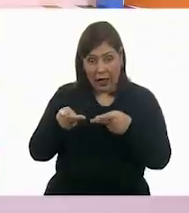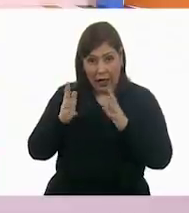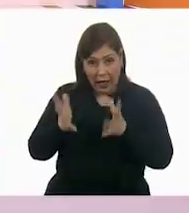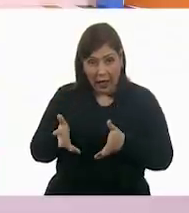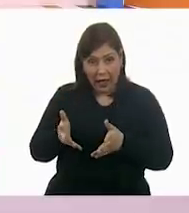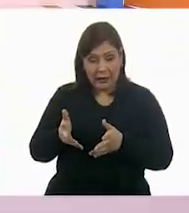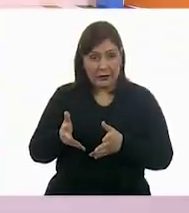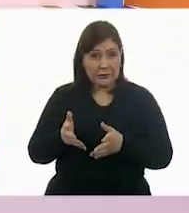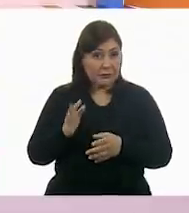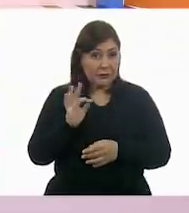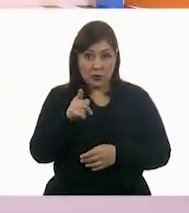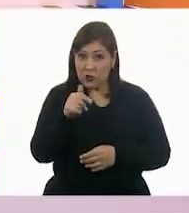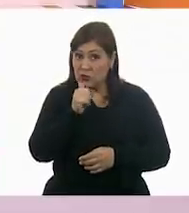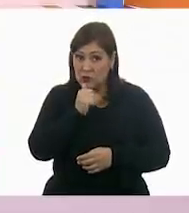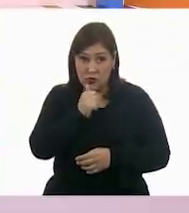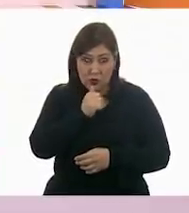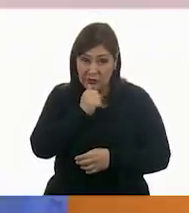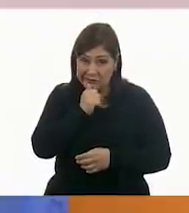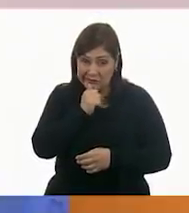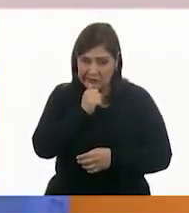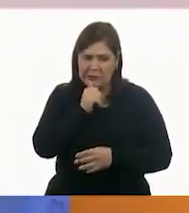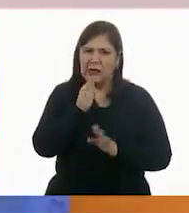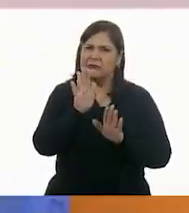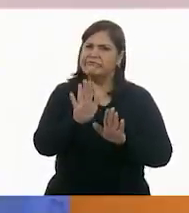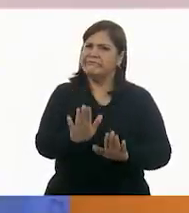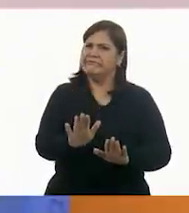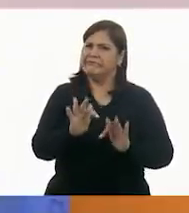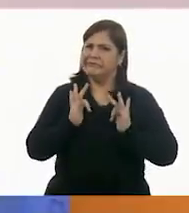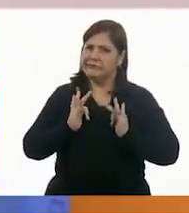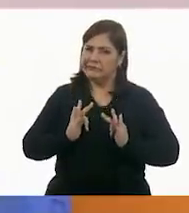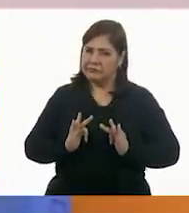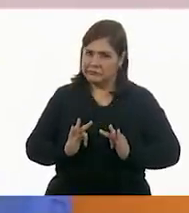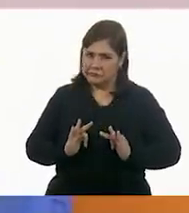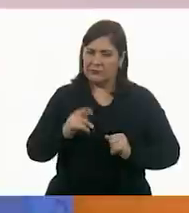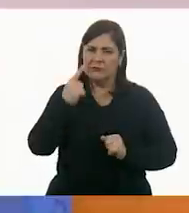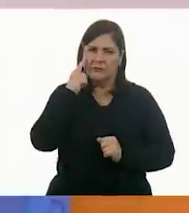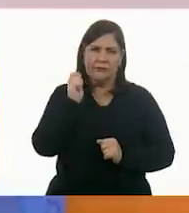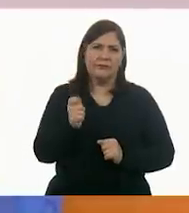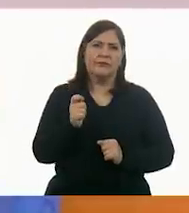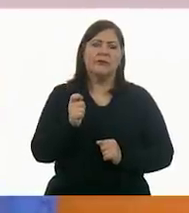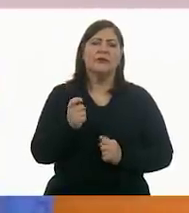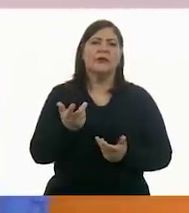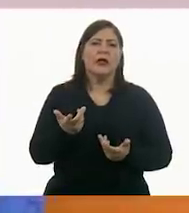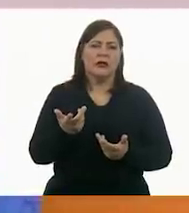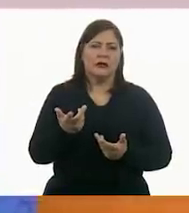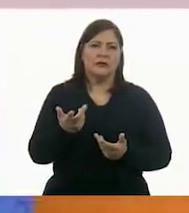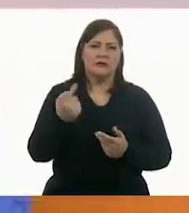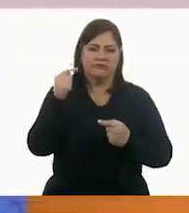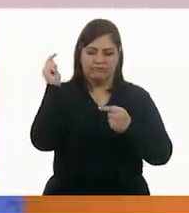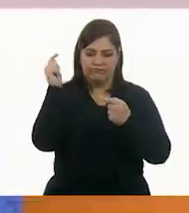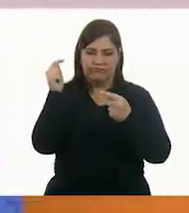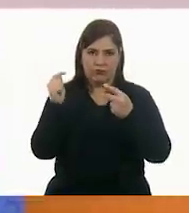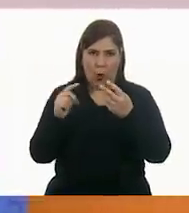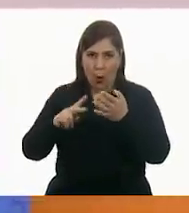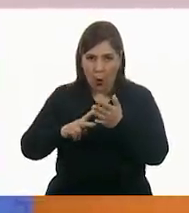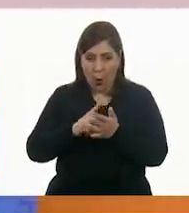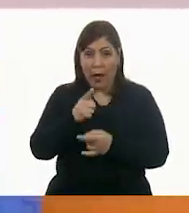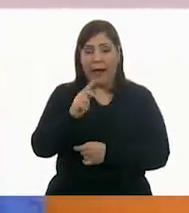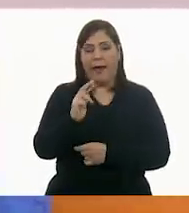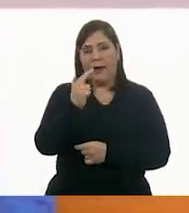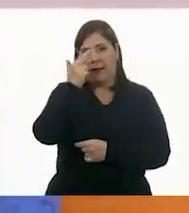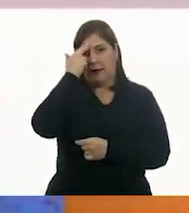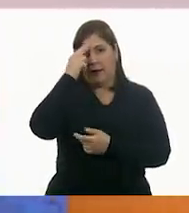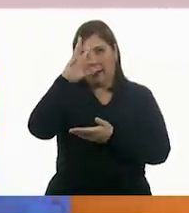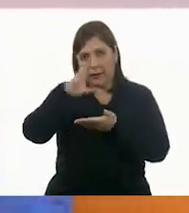lo preparaste, no te preocupes. Tranquilo. Vamos a mencionarlo para que lo